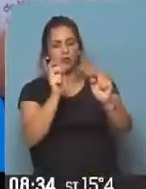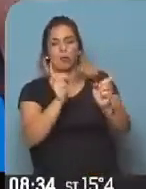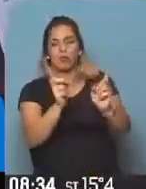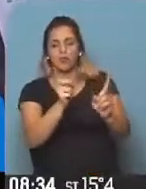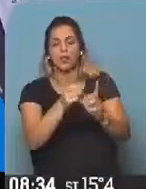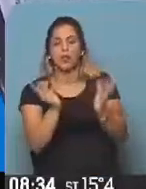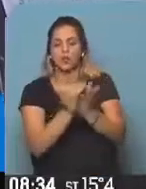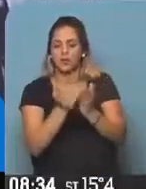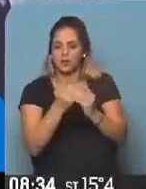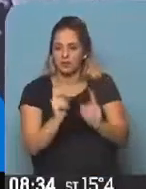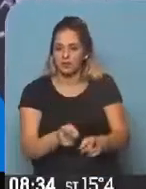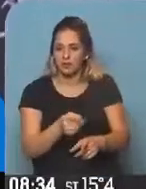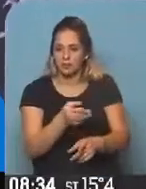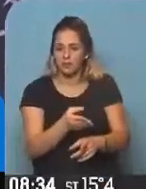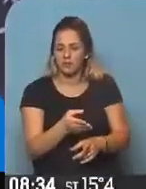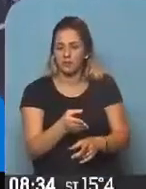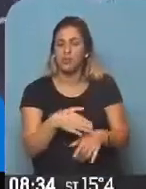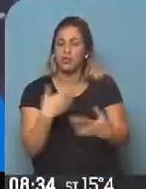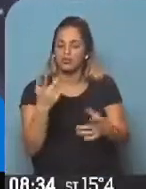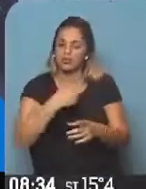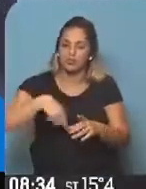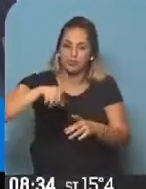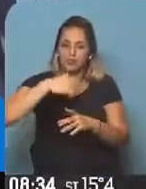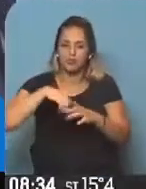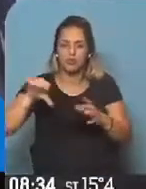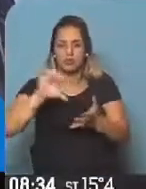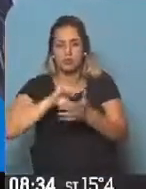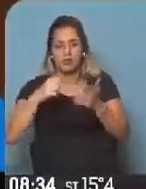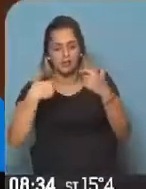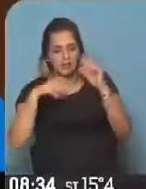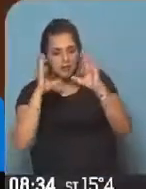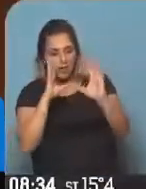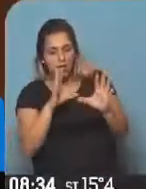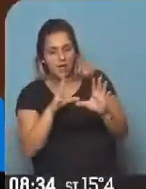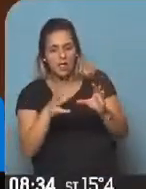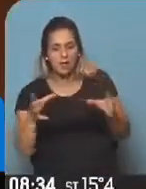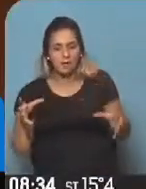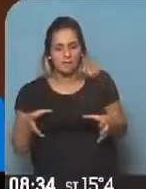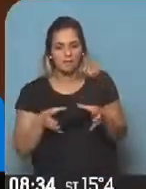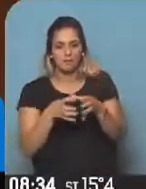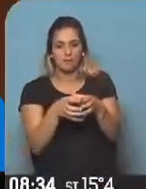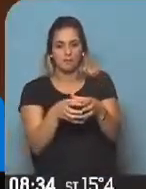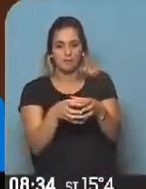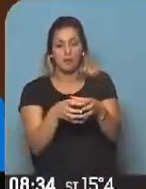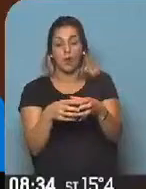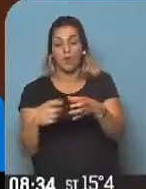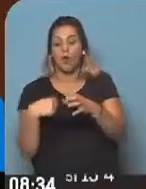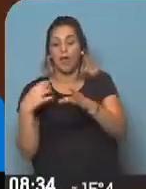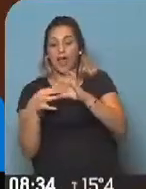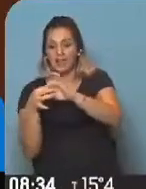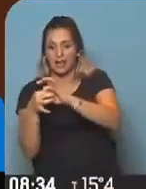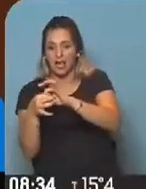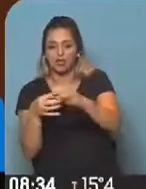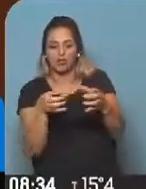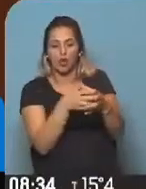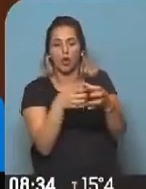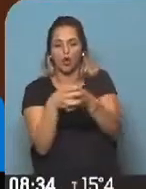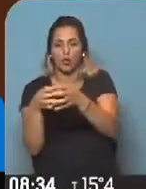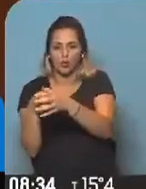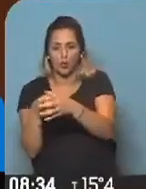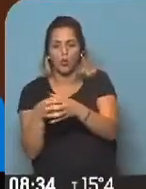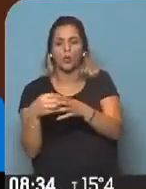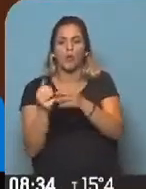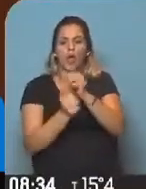y a los estudiantes todo el país medio como que fue un cuartel no y los sindicatos los partidos los